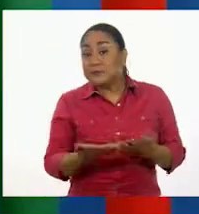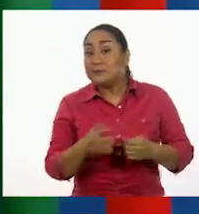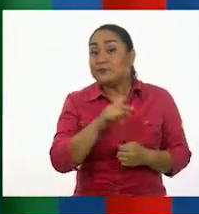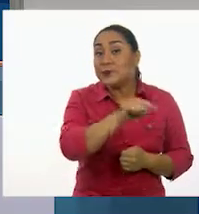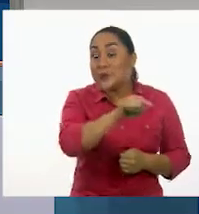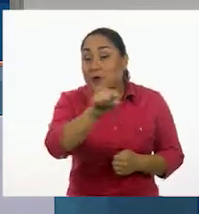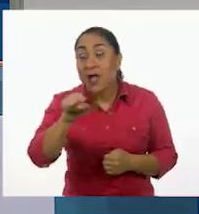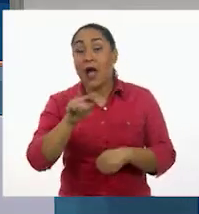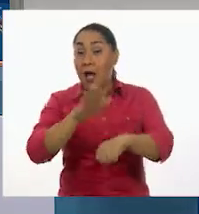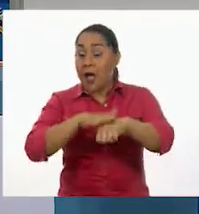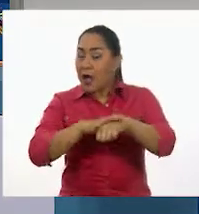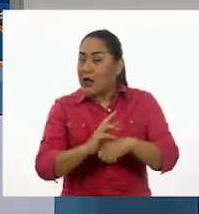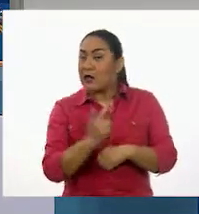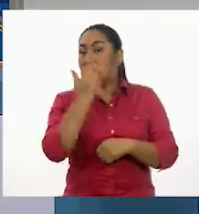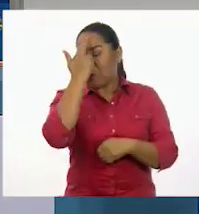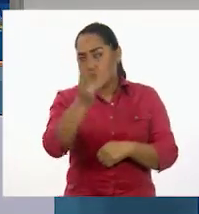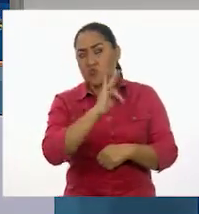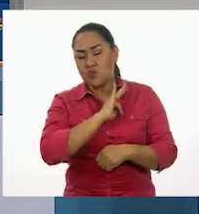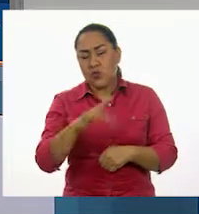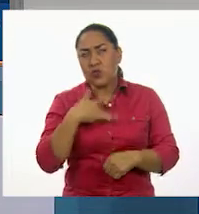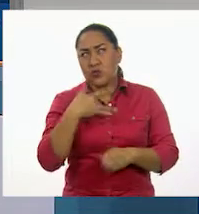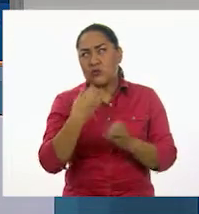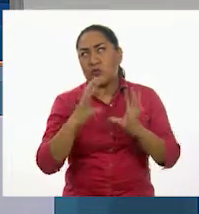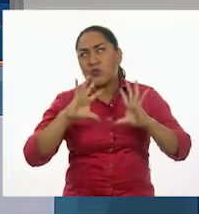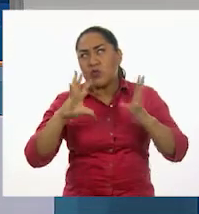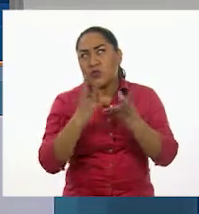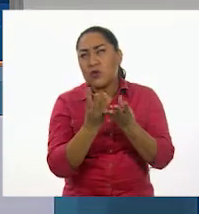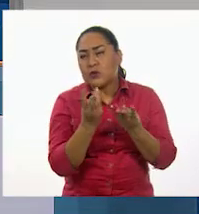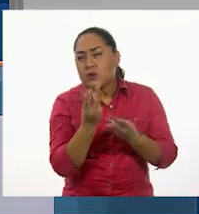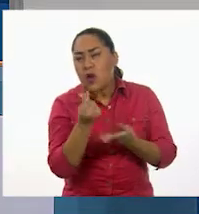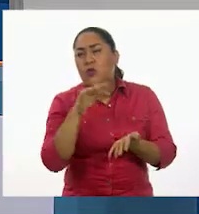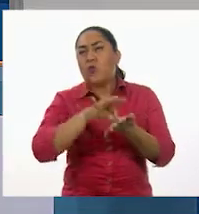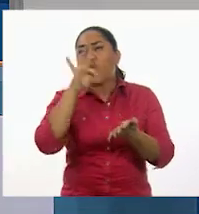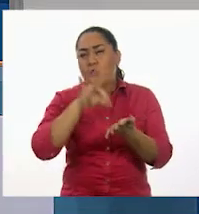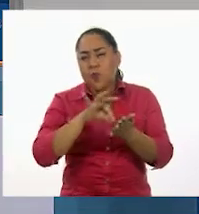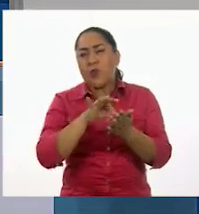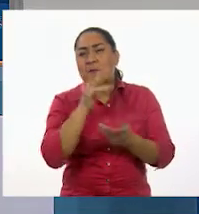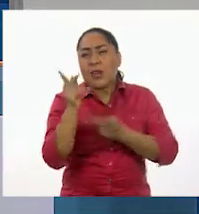casa, recuerden que pueden llevar su propia cuenta de puntos y que estaremos repasando los